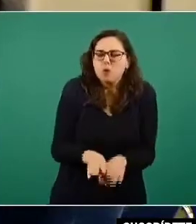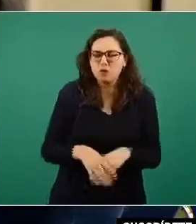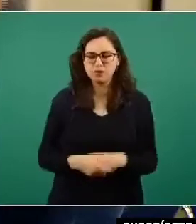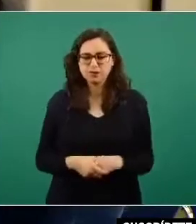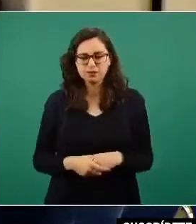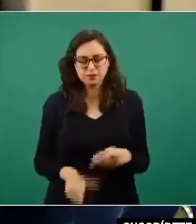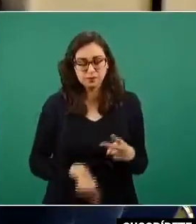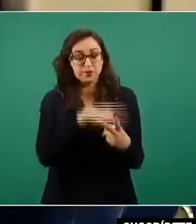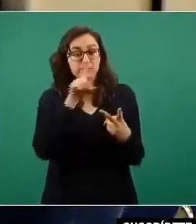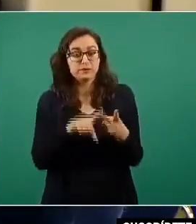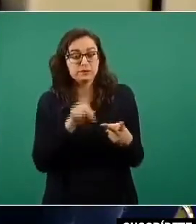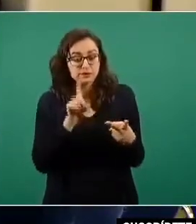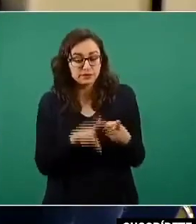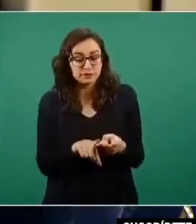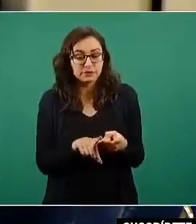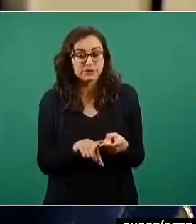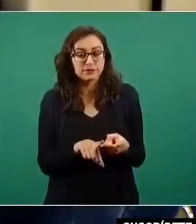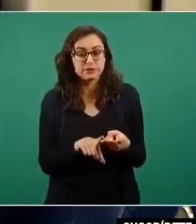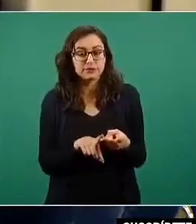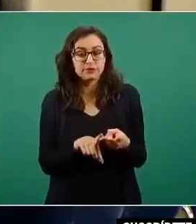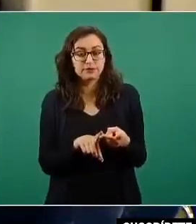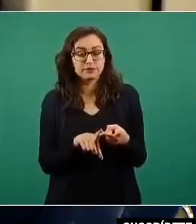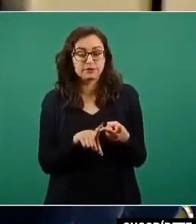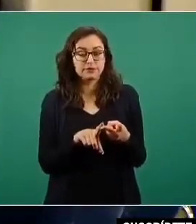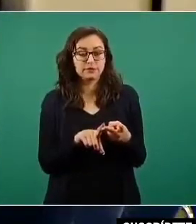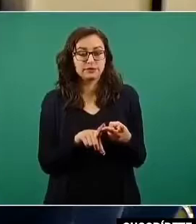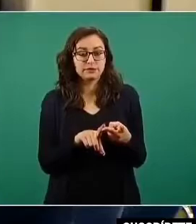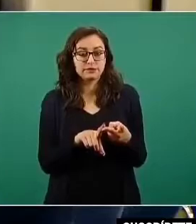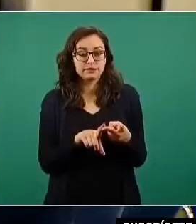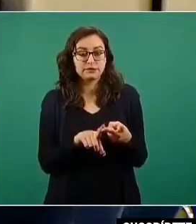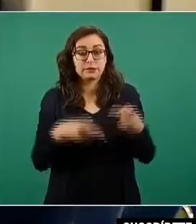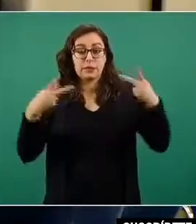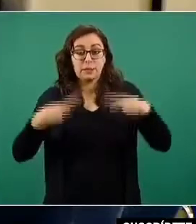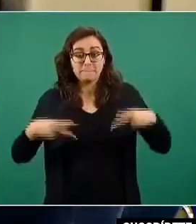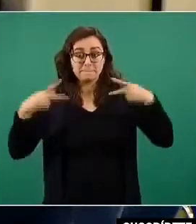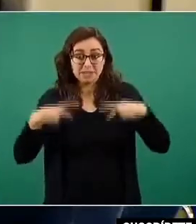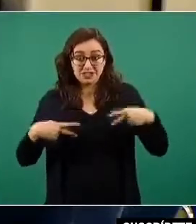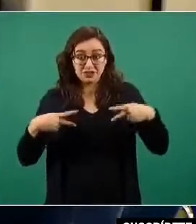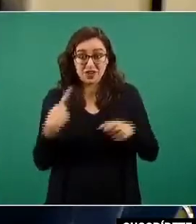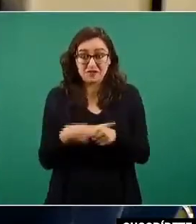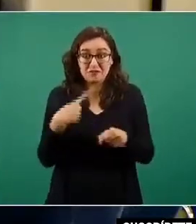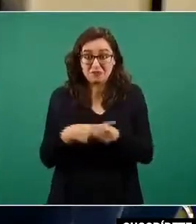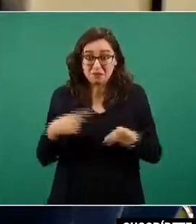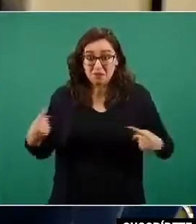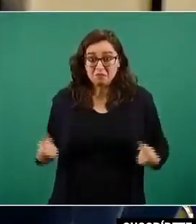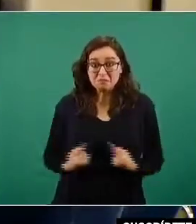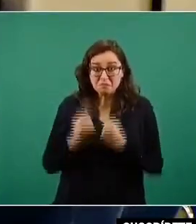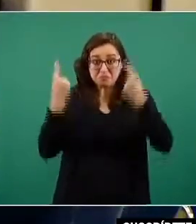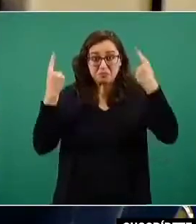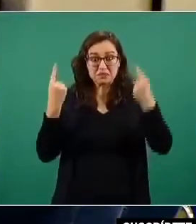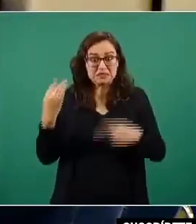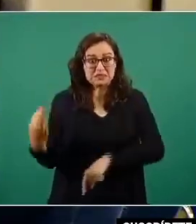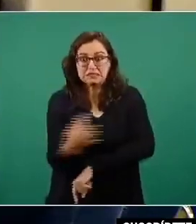los pacientes, para las personas que tienen enfermedades alérgicas respecto a las vacunas que hay actualmente?